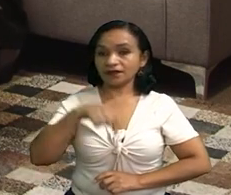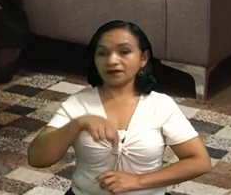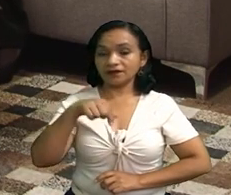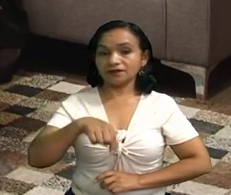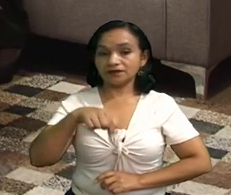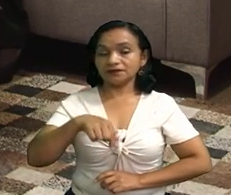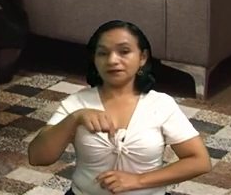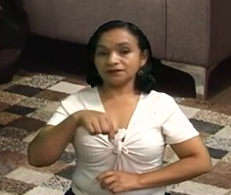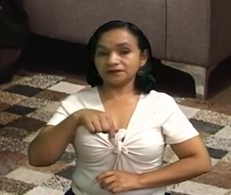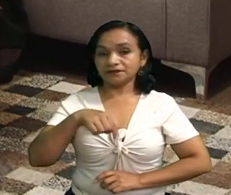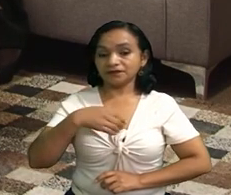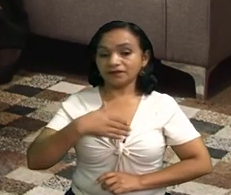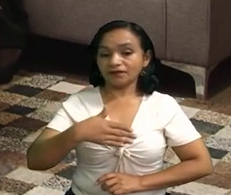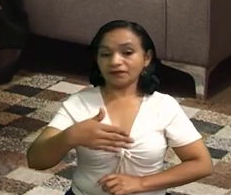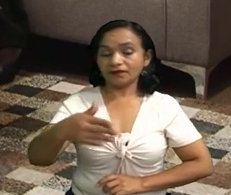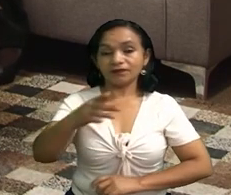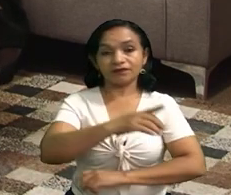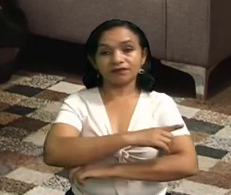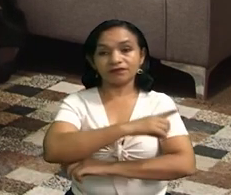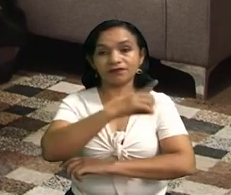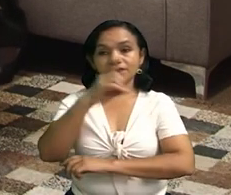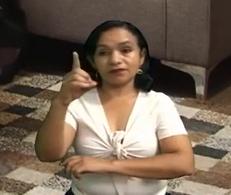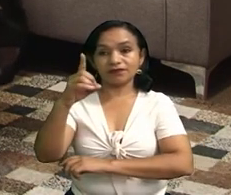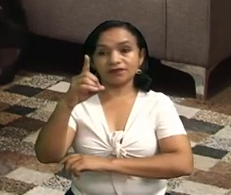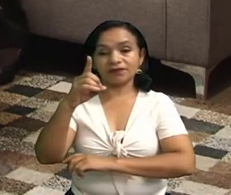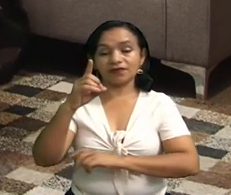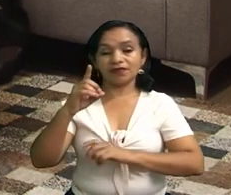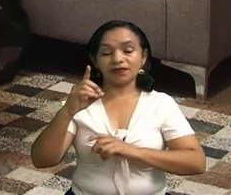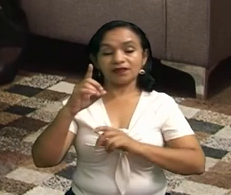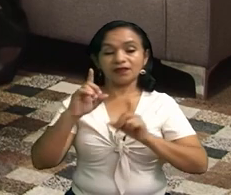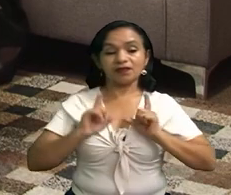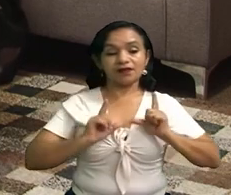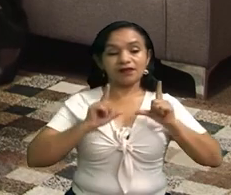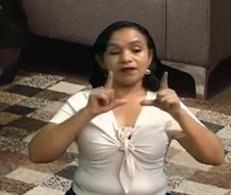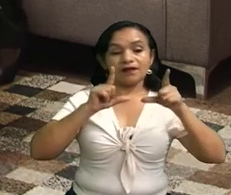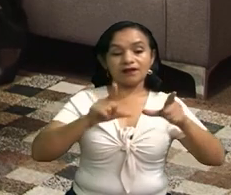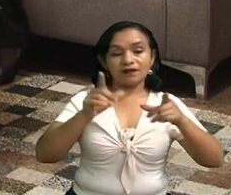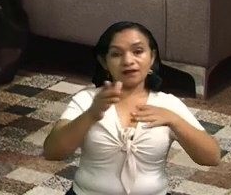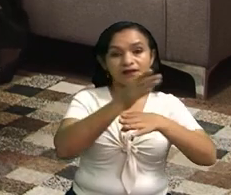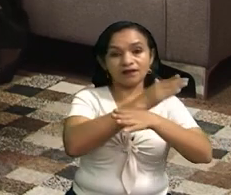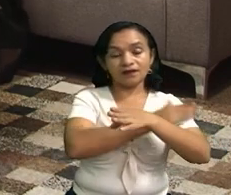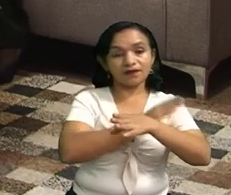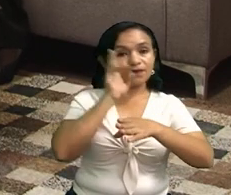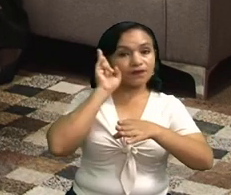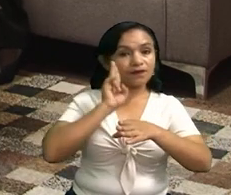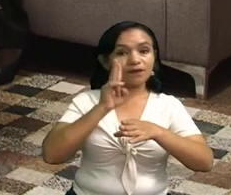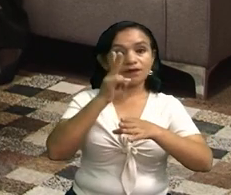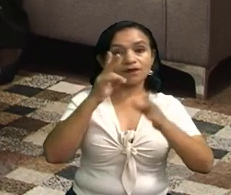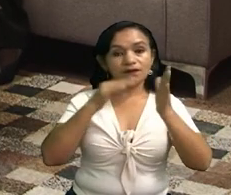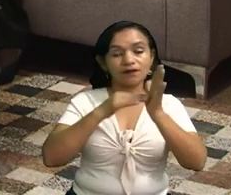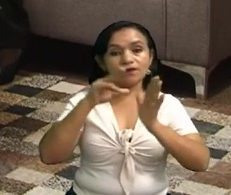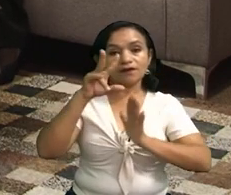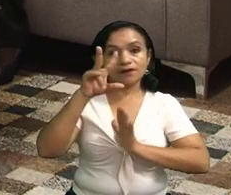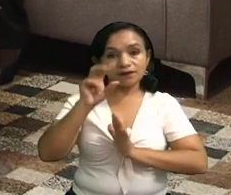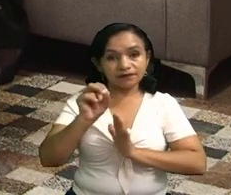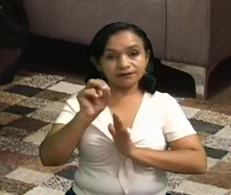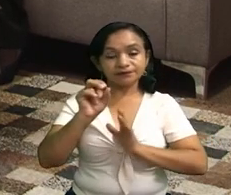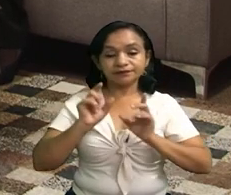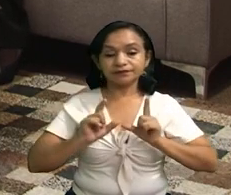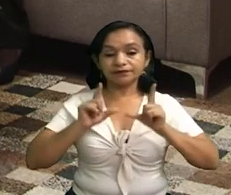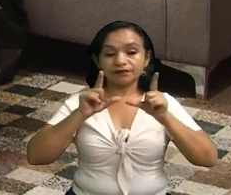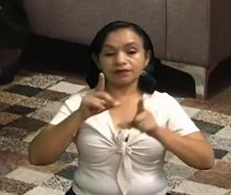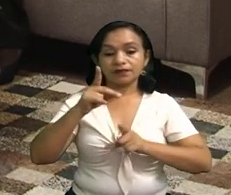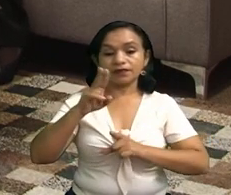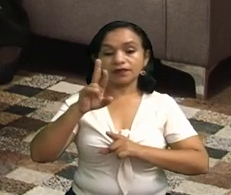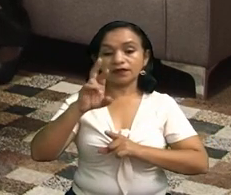en esta... días estamos en la preinscripción de los estudiantes que van a ingresar en el año 2020. La prematrícula